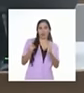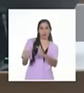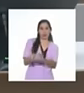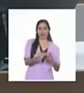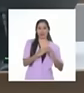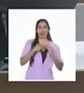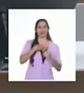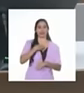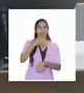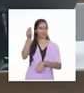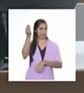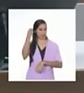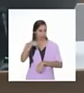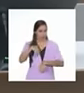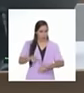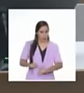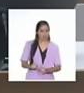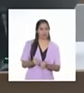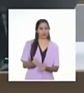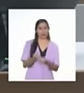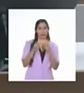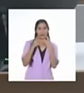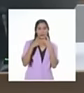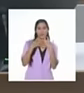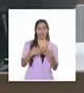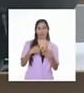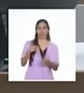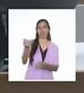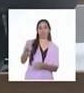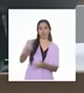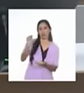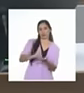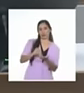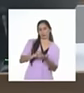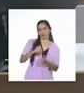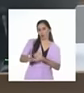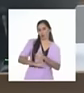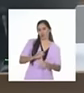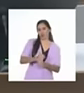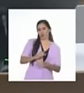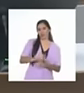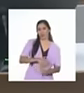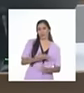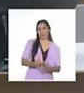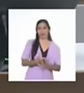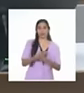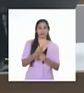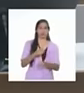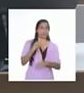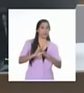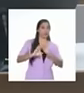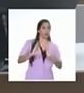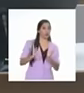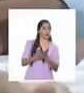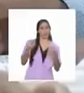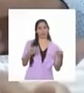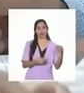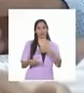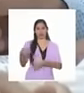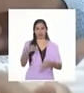la comid asignado tanto de presupuesto En qué se va a utilizar para que entonces todo el mundo participe en lo otro que ustedes destacaron